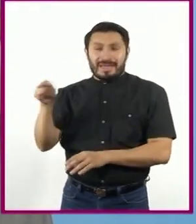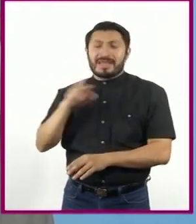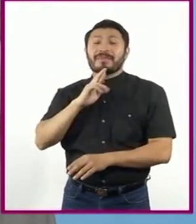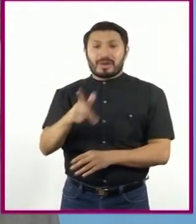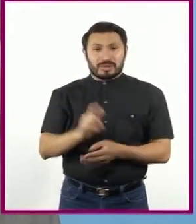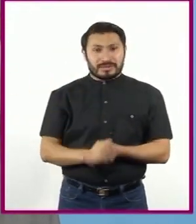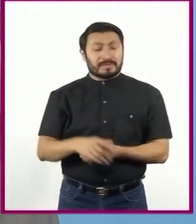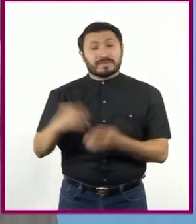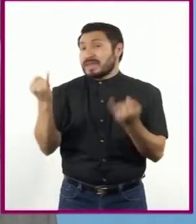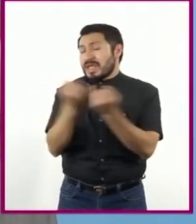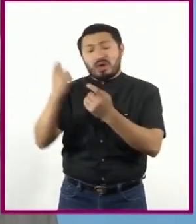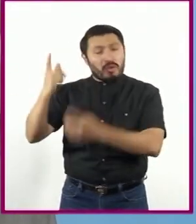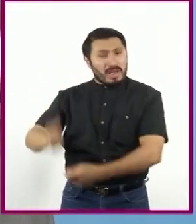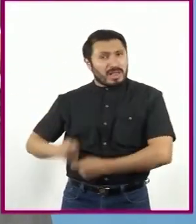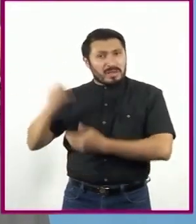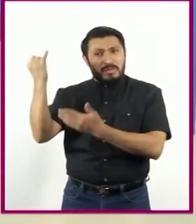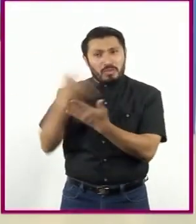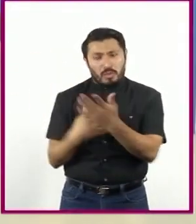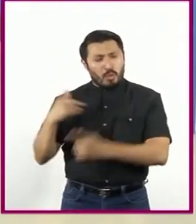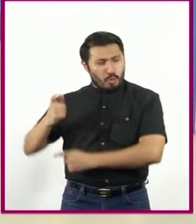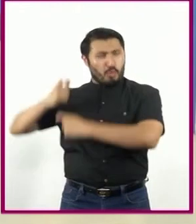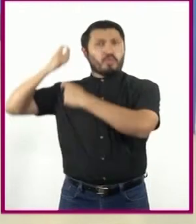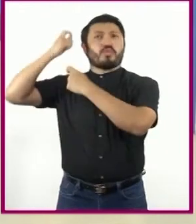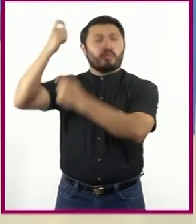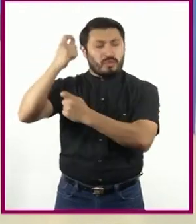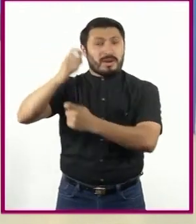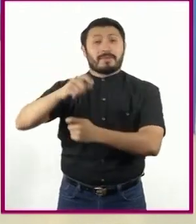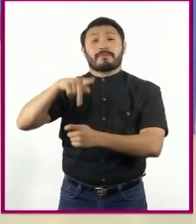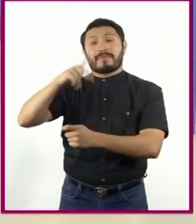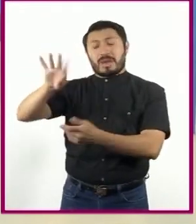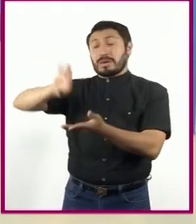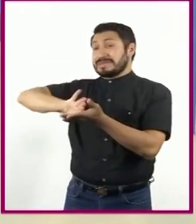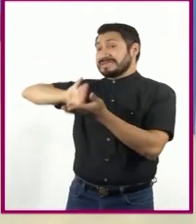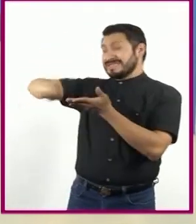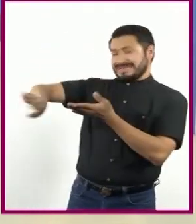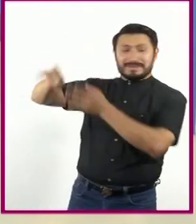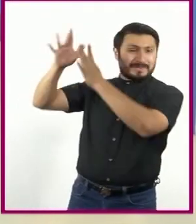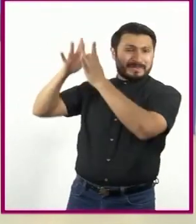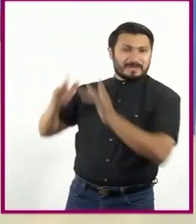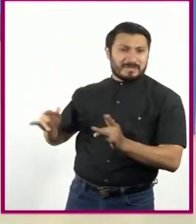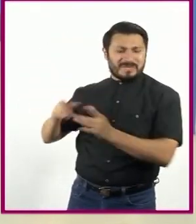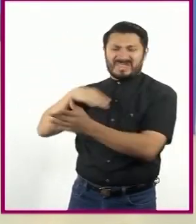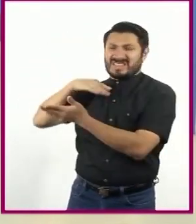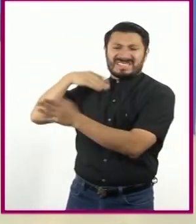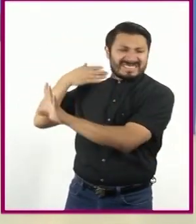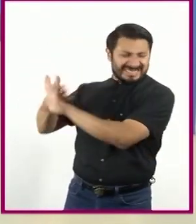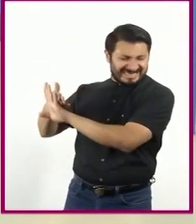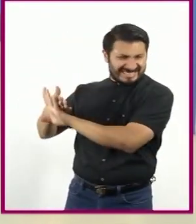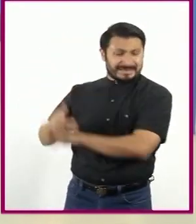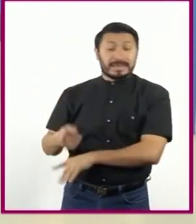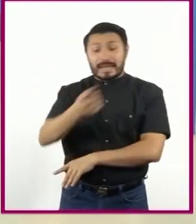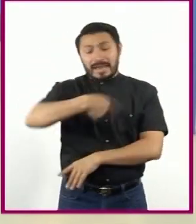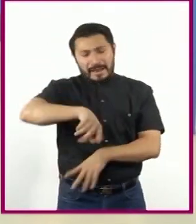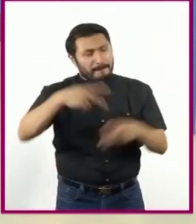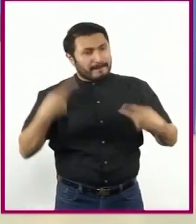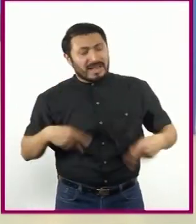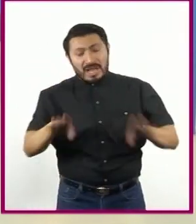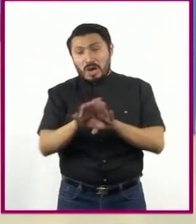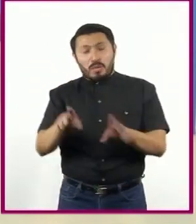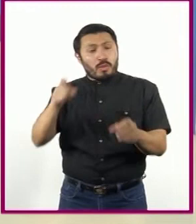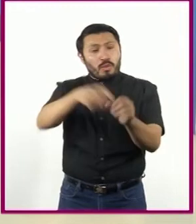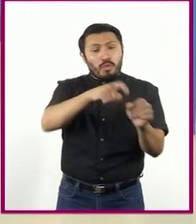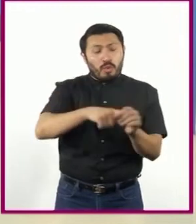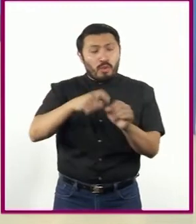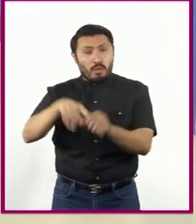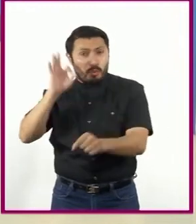también alzaban. A su rechazo hacia los franceses, los rebeldes unían la defensa de la religión